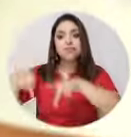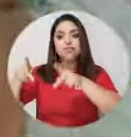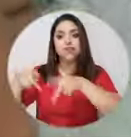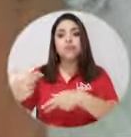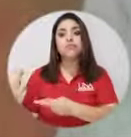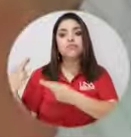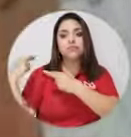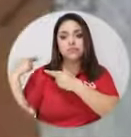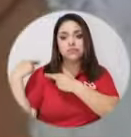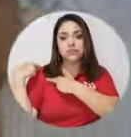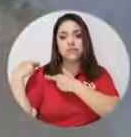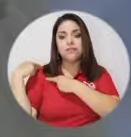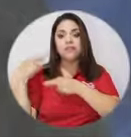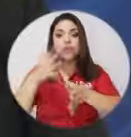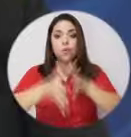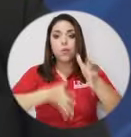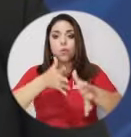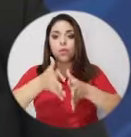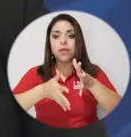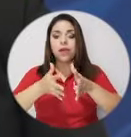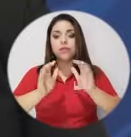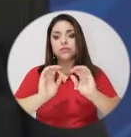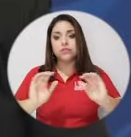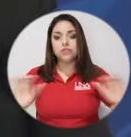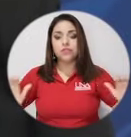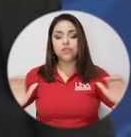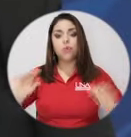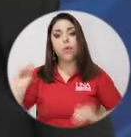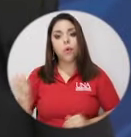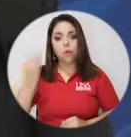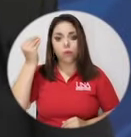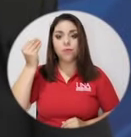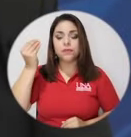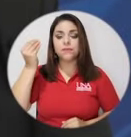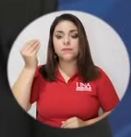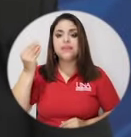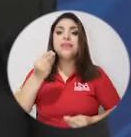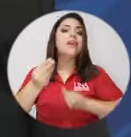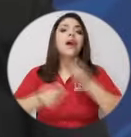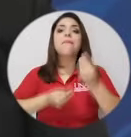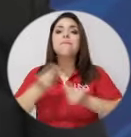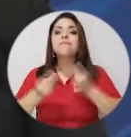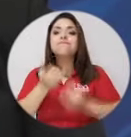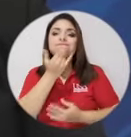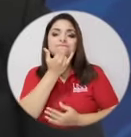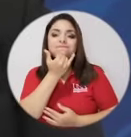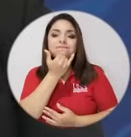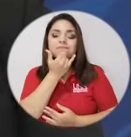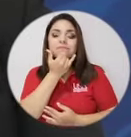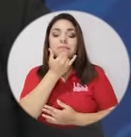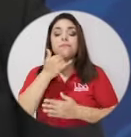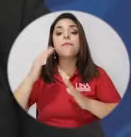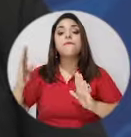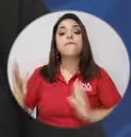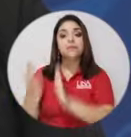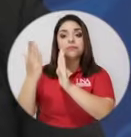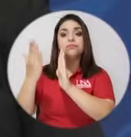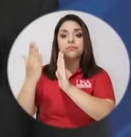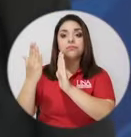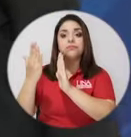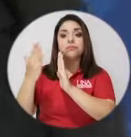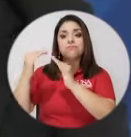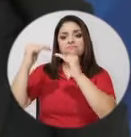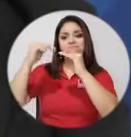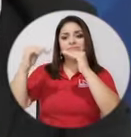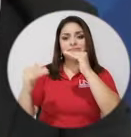cargo del cuidado de las personas en proceso de escolarización básica. ¿Y qué es lo que tenemos? Bueno, que enfrentamos entonces